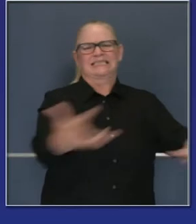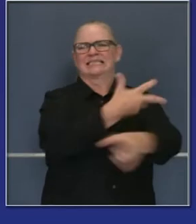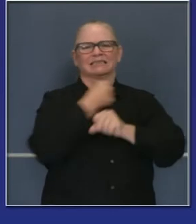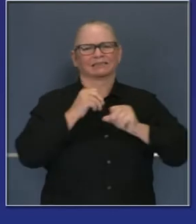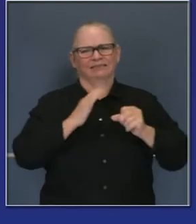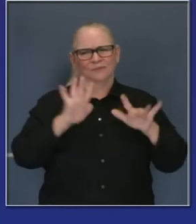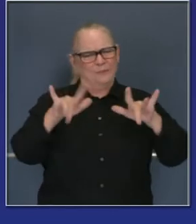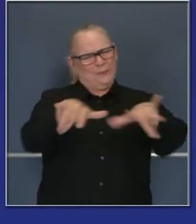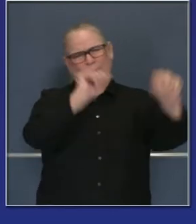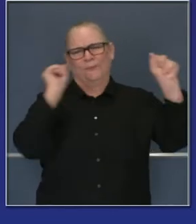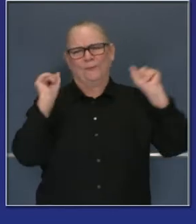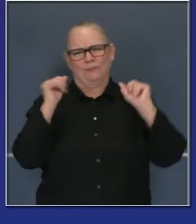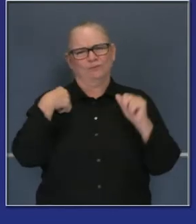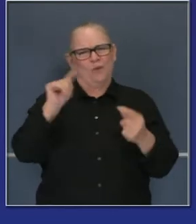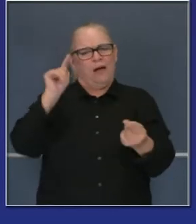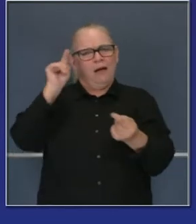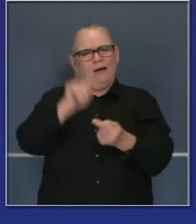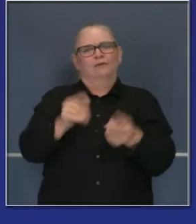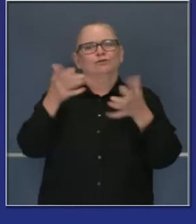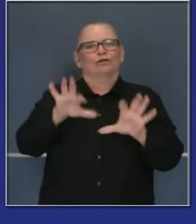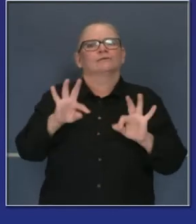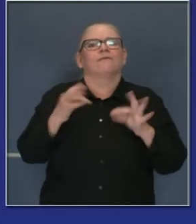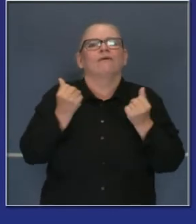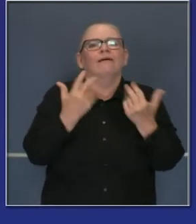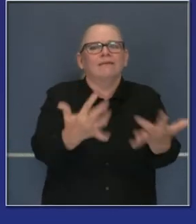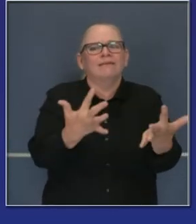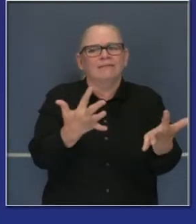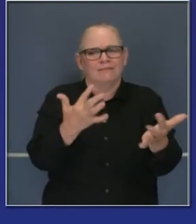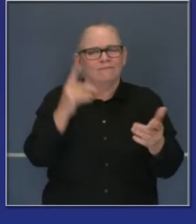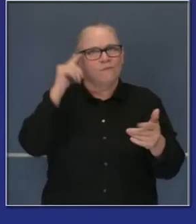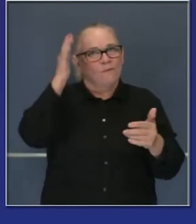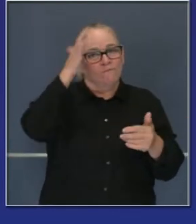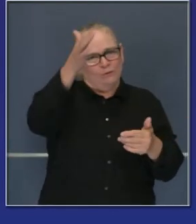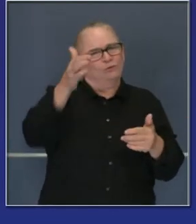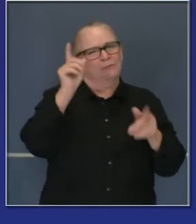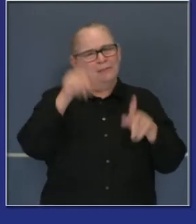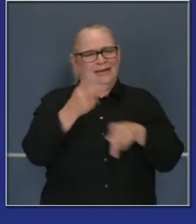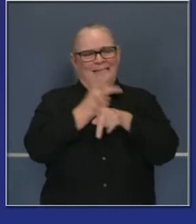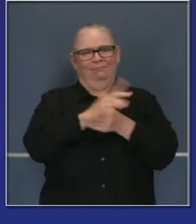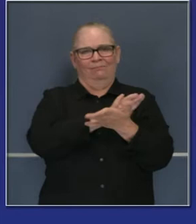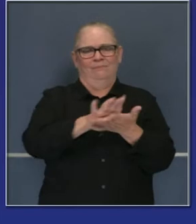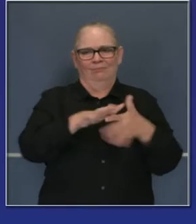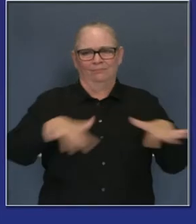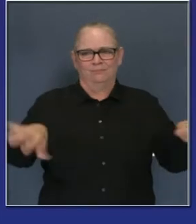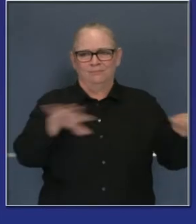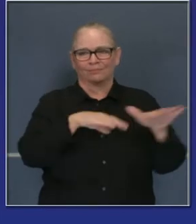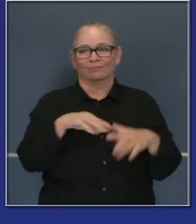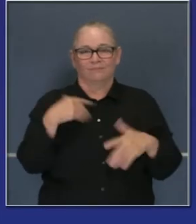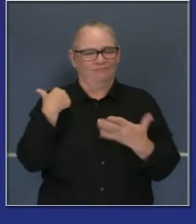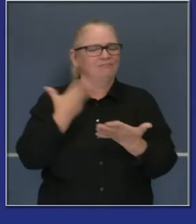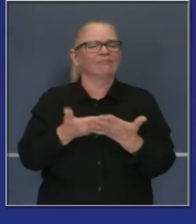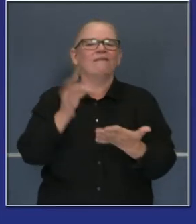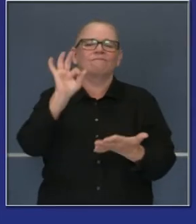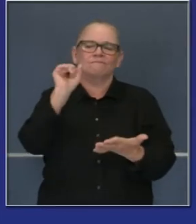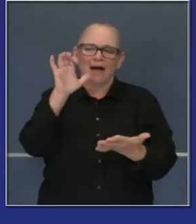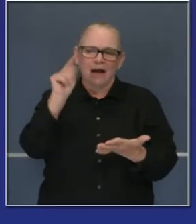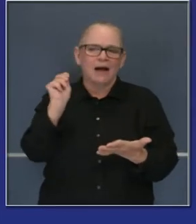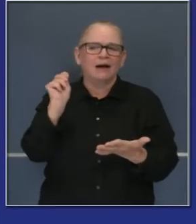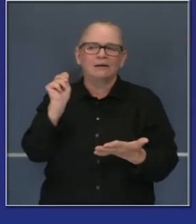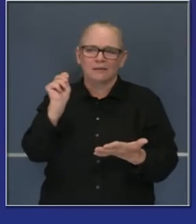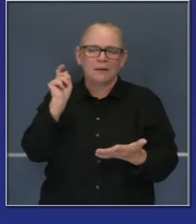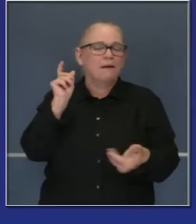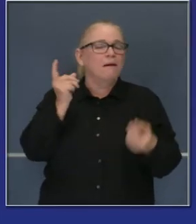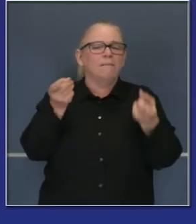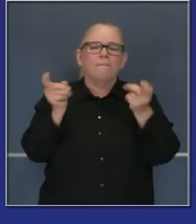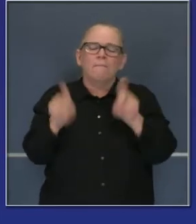mismo tiempo que hemos lidiado con la cantidad de combustible que existe en las celdas pero lo más fundamental que no puede